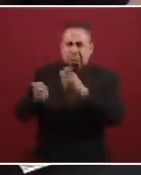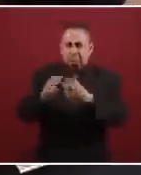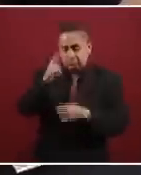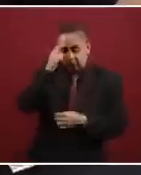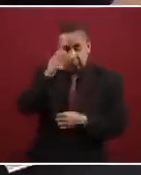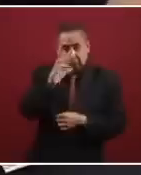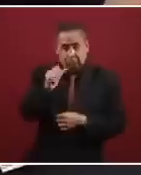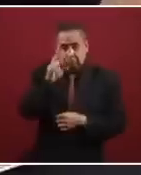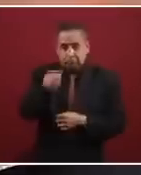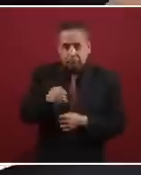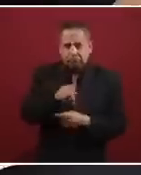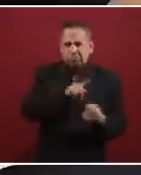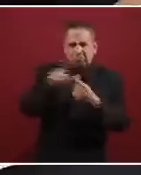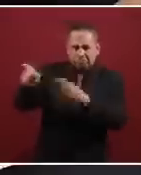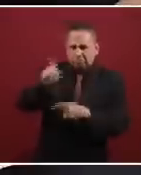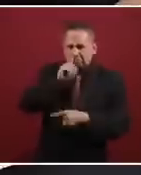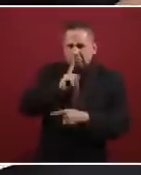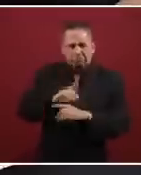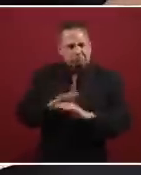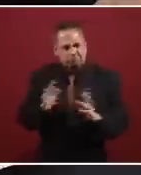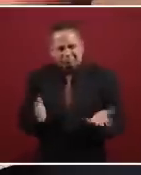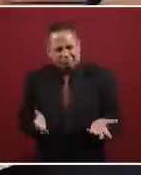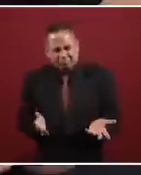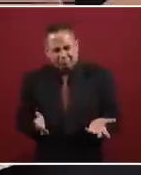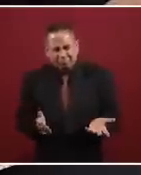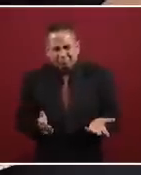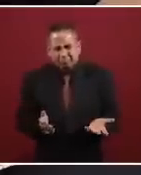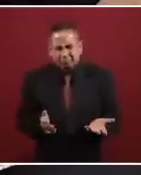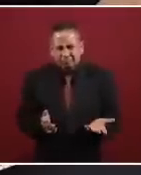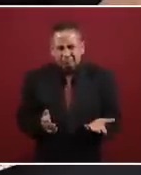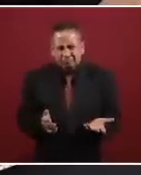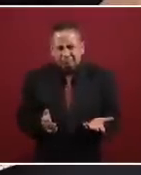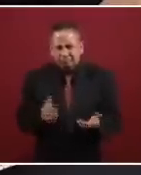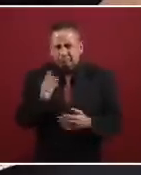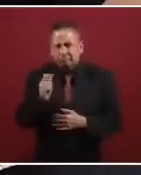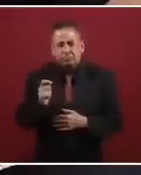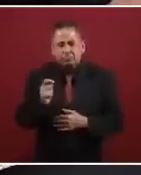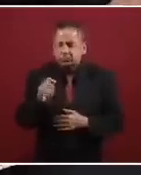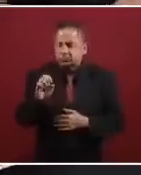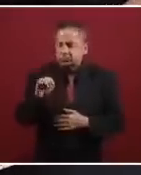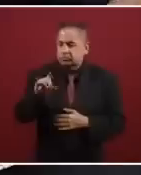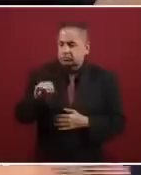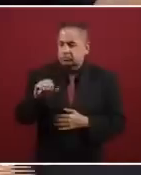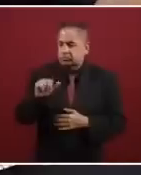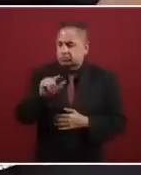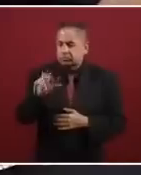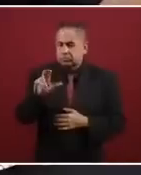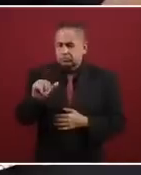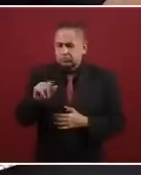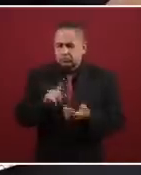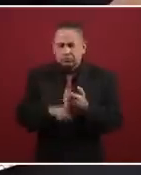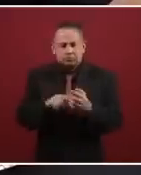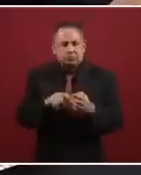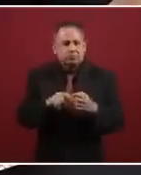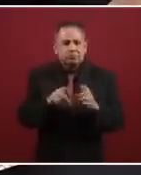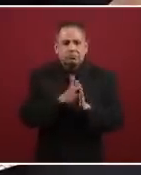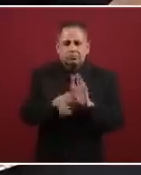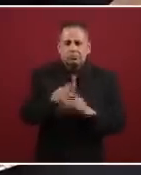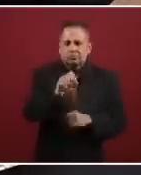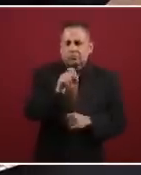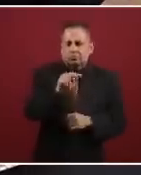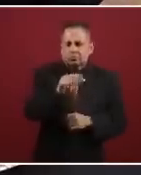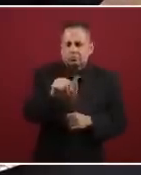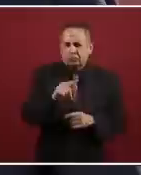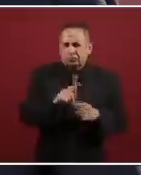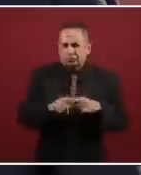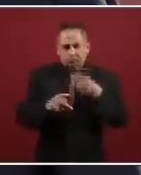Cancún no le dijeron mentiroso. Le hace Emilio Azcárraga un periódico que se llamó Suma y me